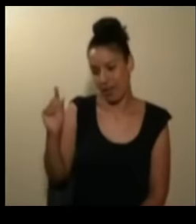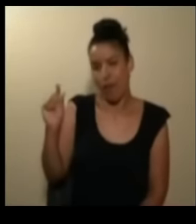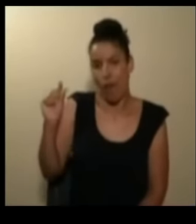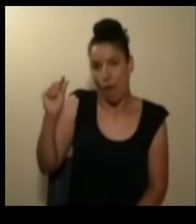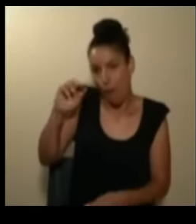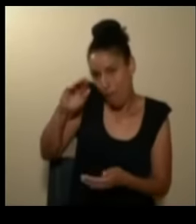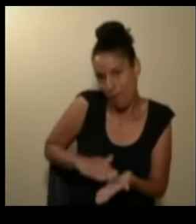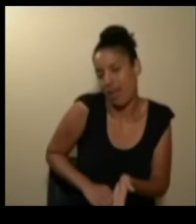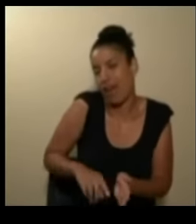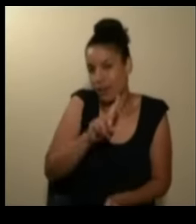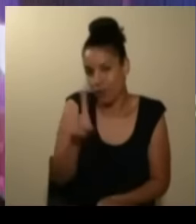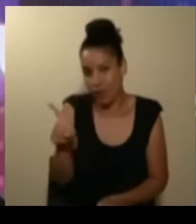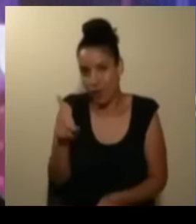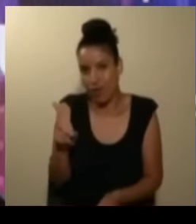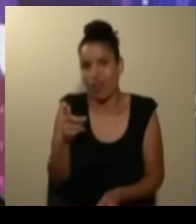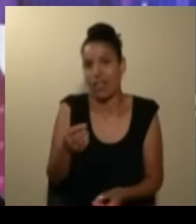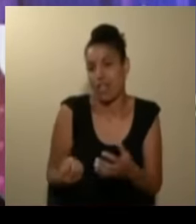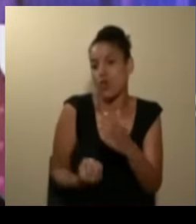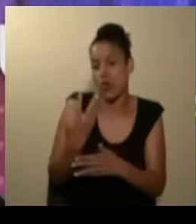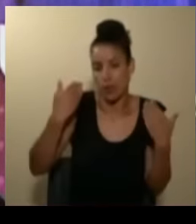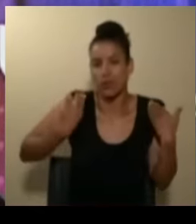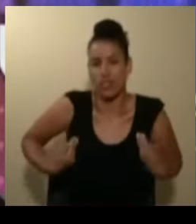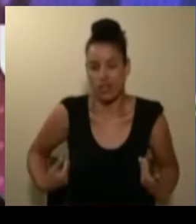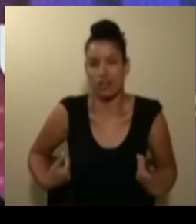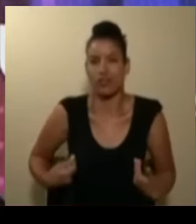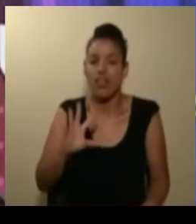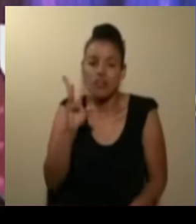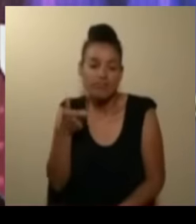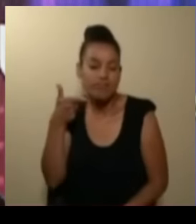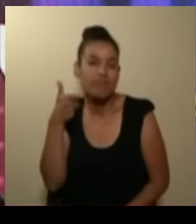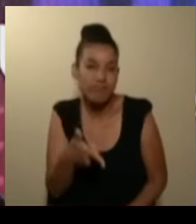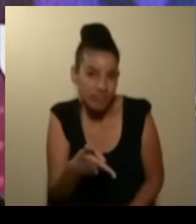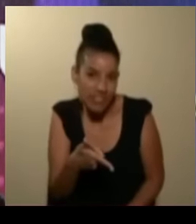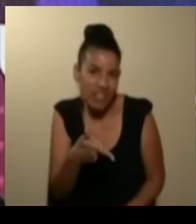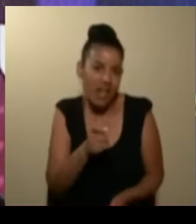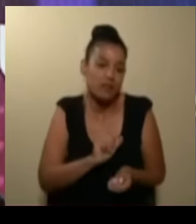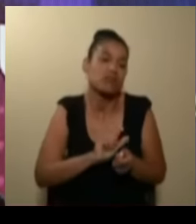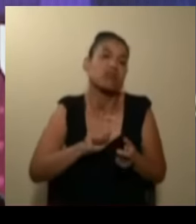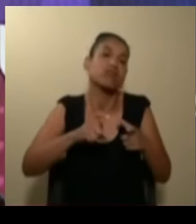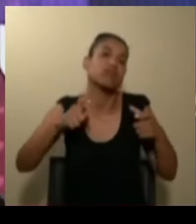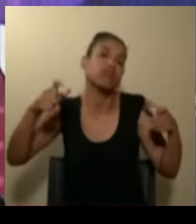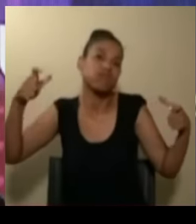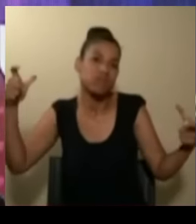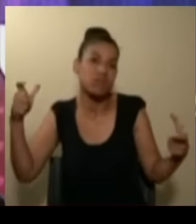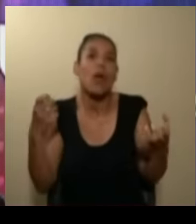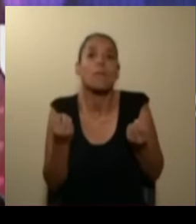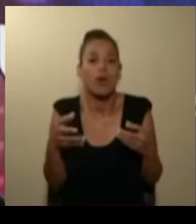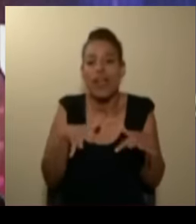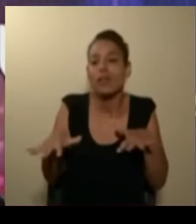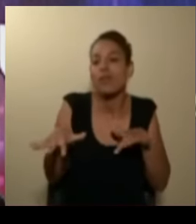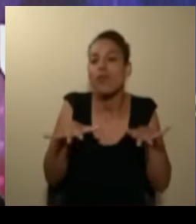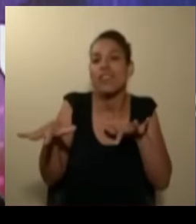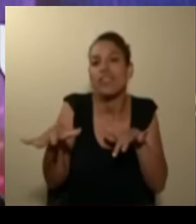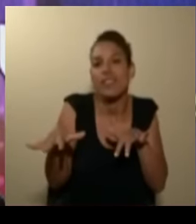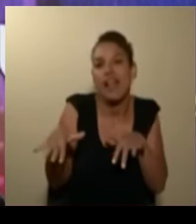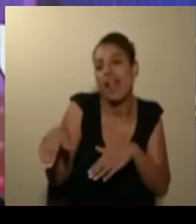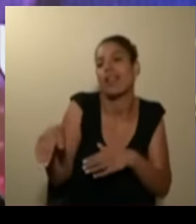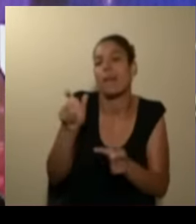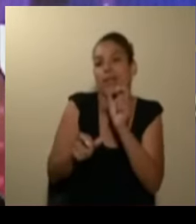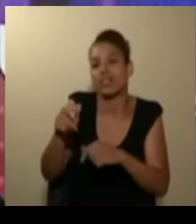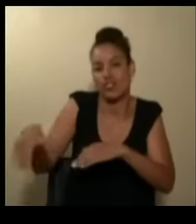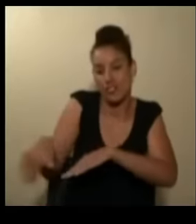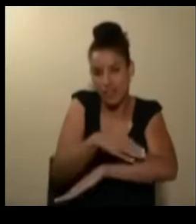empezar. Los delitos están subiendo, lamentablemente, a medida que la movilidad vuelve. Los delitos son más altos en el último trimestre